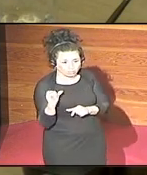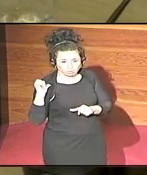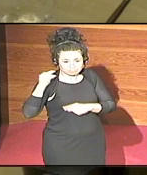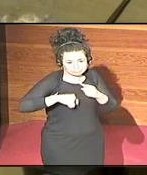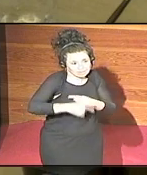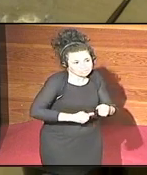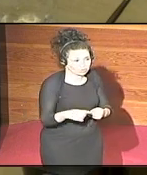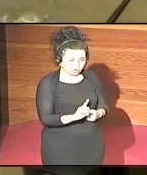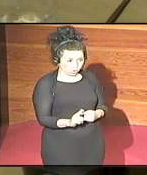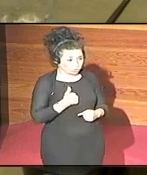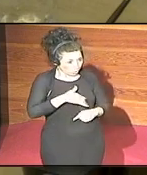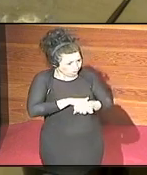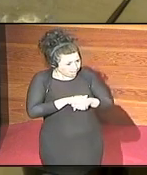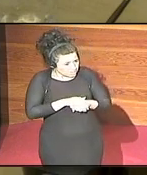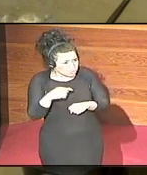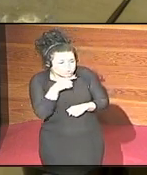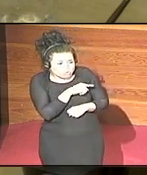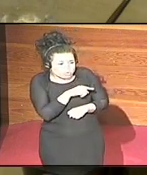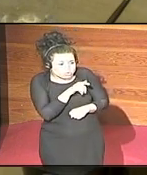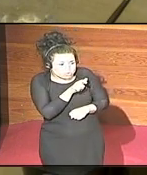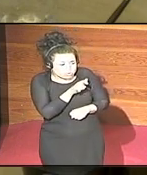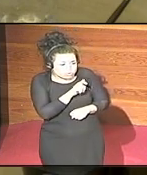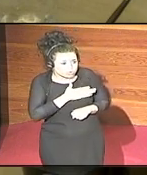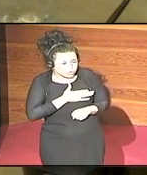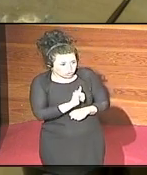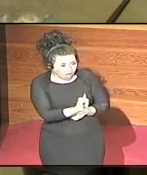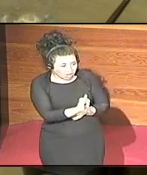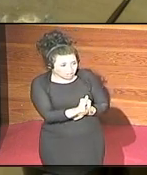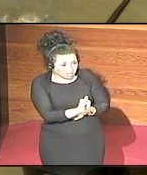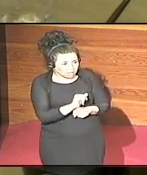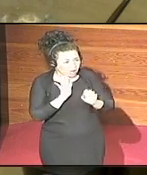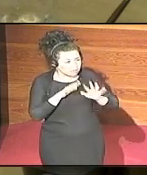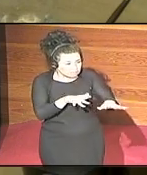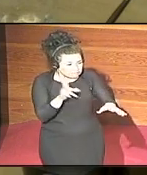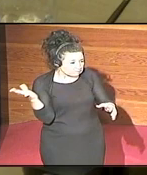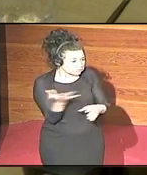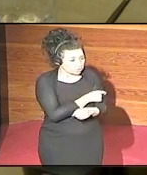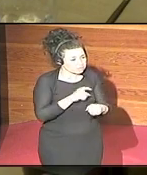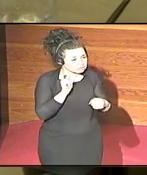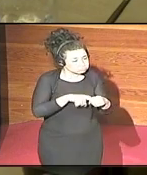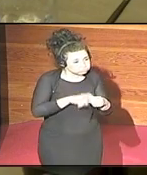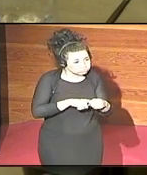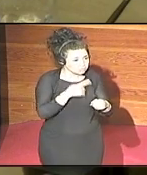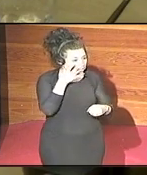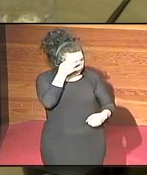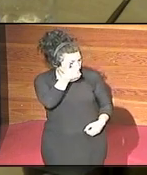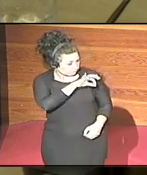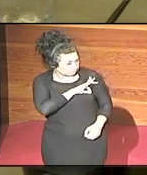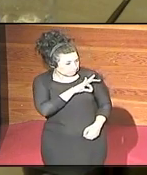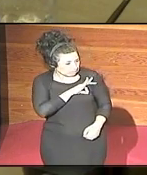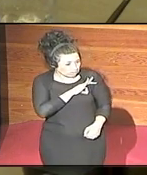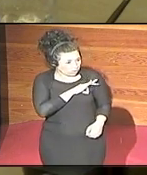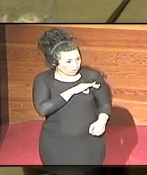Ahí yo tengo amigos rusos que han estado en todas las manifestaciones, pero que son señores de la calle, que no son